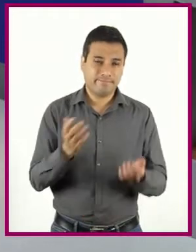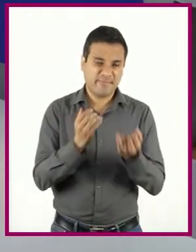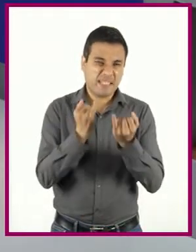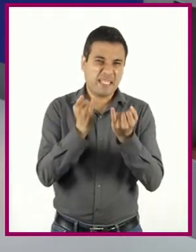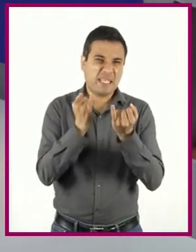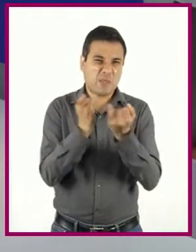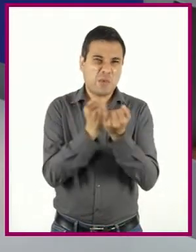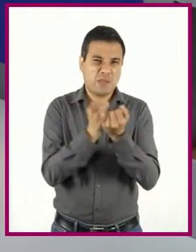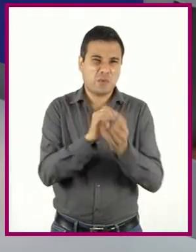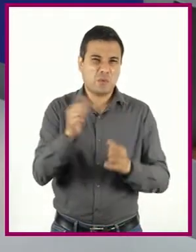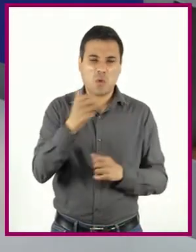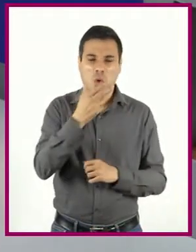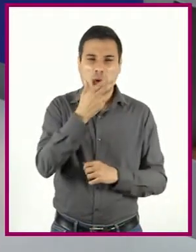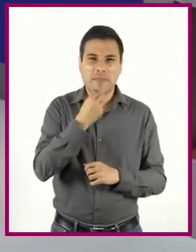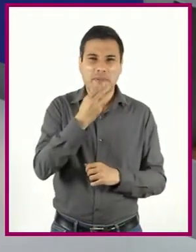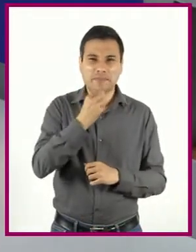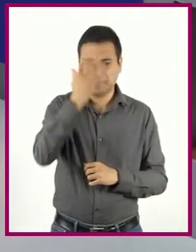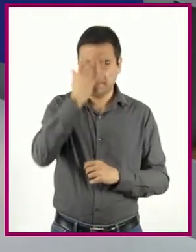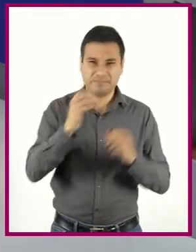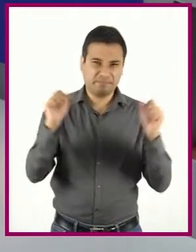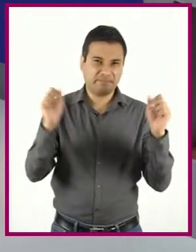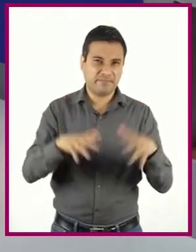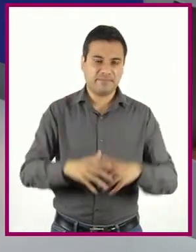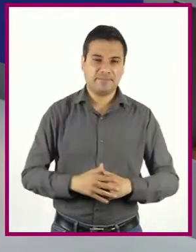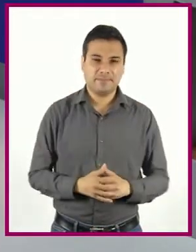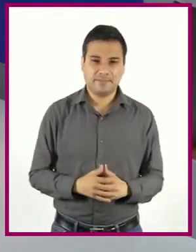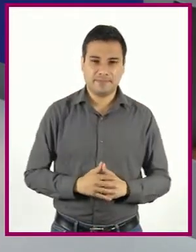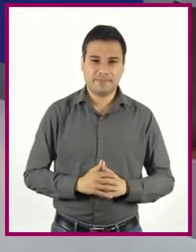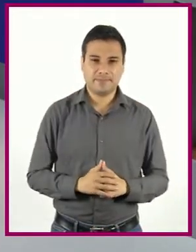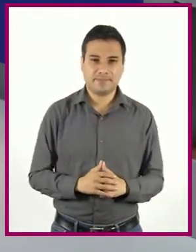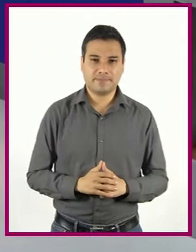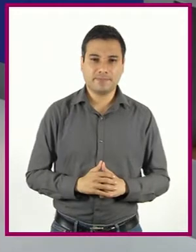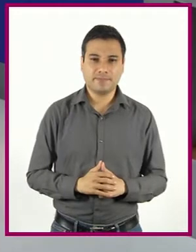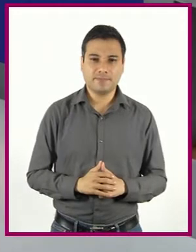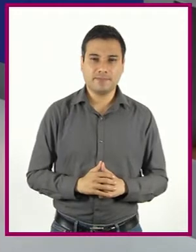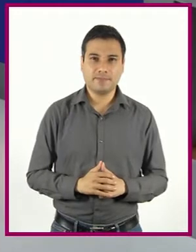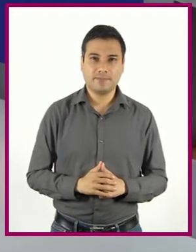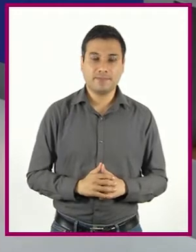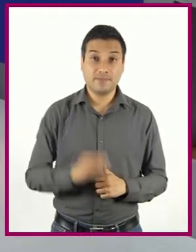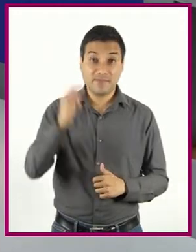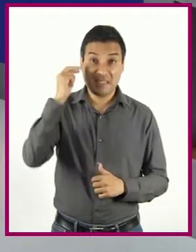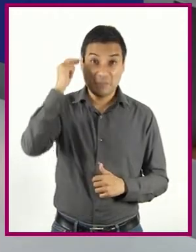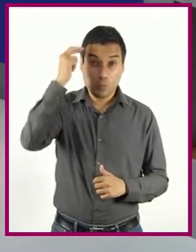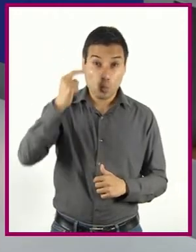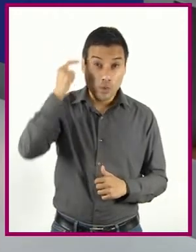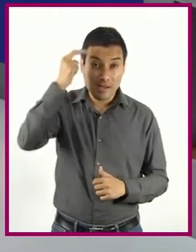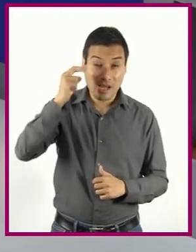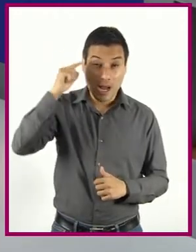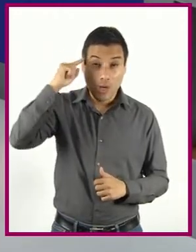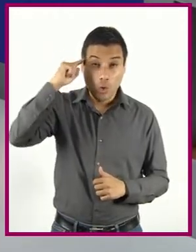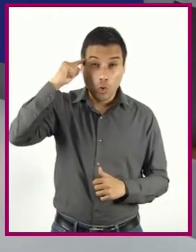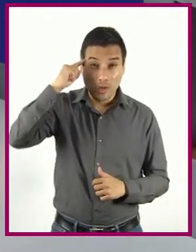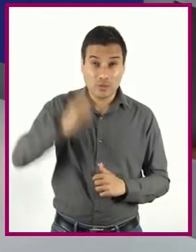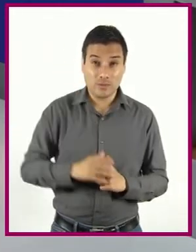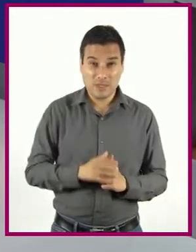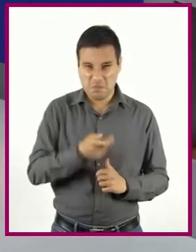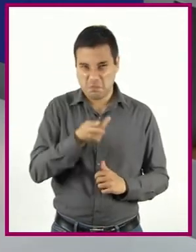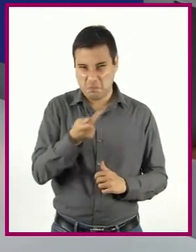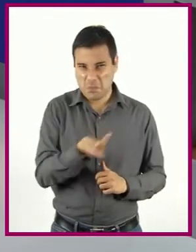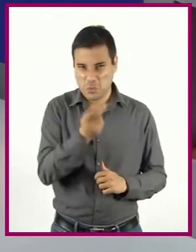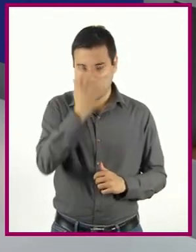Lizárraga en Relatos con Notación Científica. El rey, muy enojado, le preguntó al